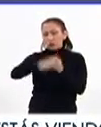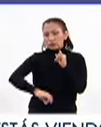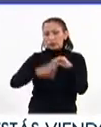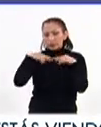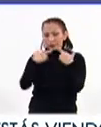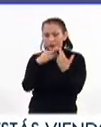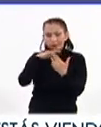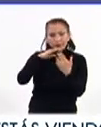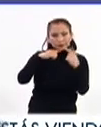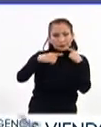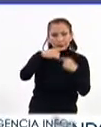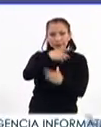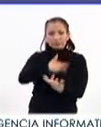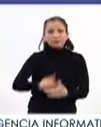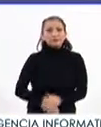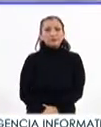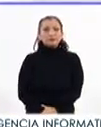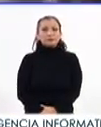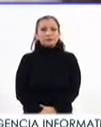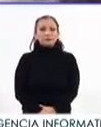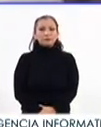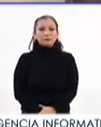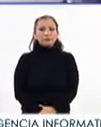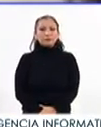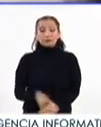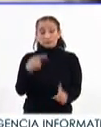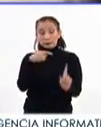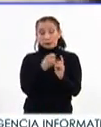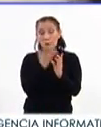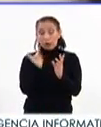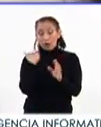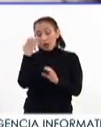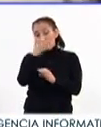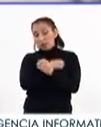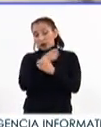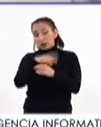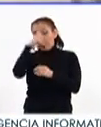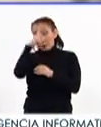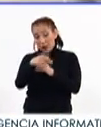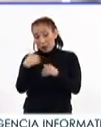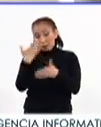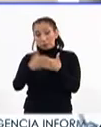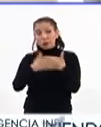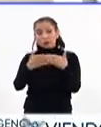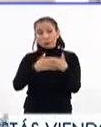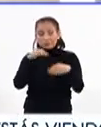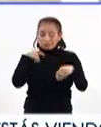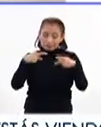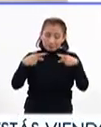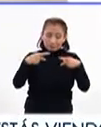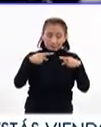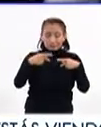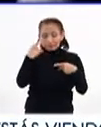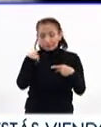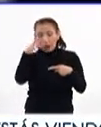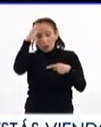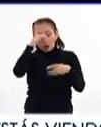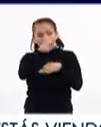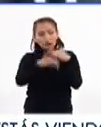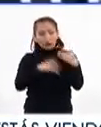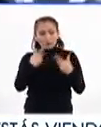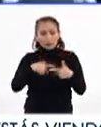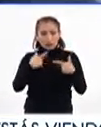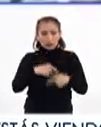última mesa de diálogo. Un nuevo rumbo de la educación en México está trazándose bajo el consenso de todos